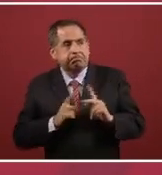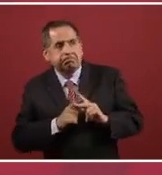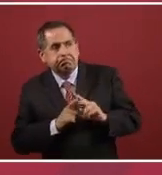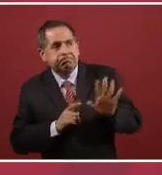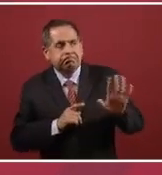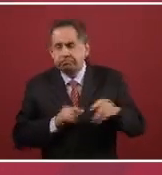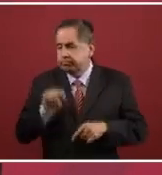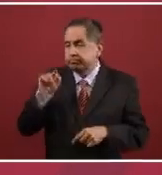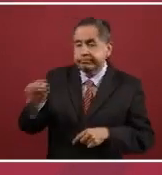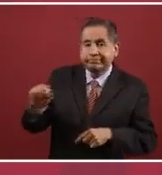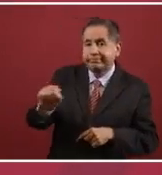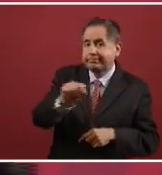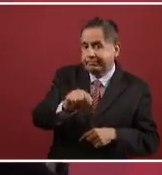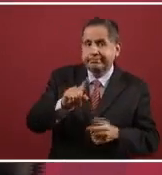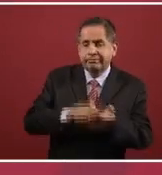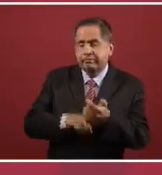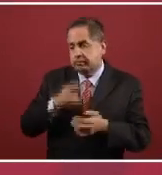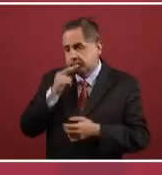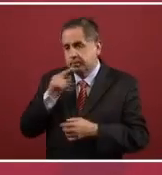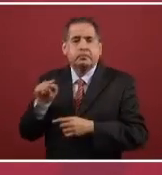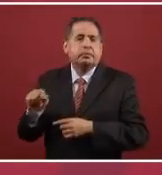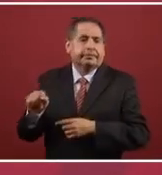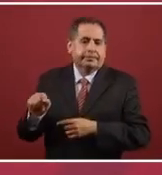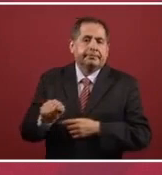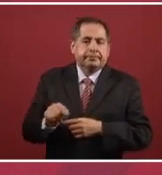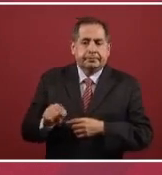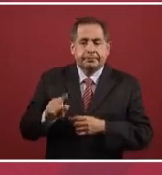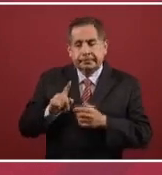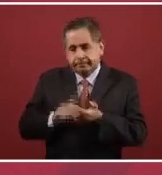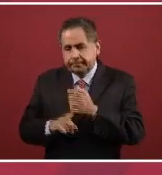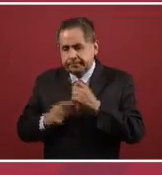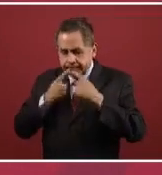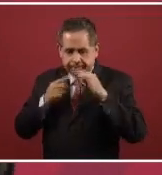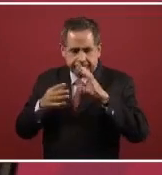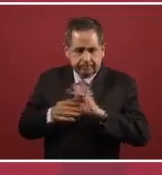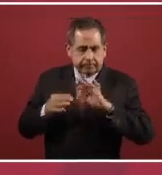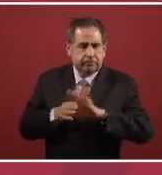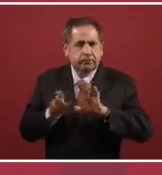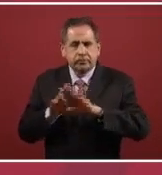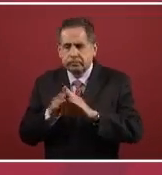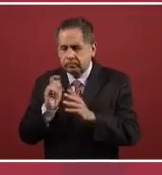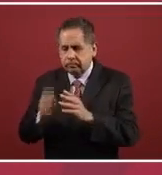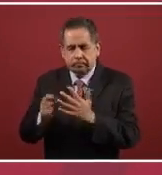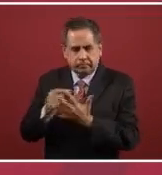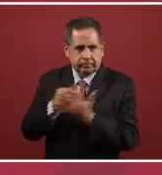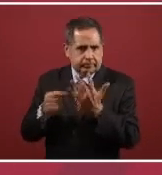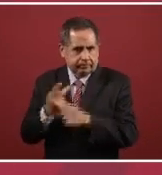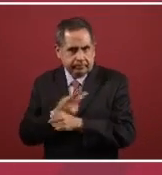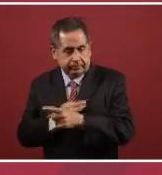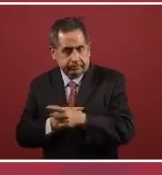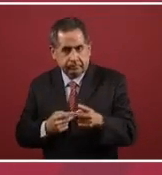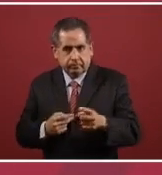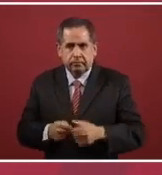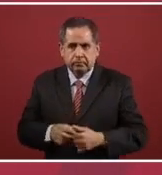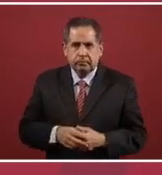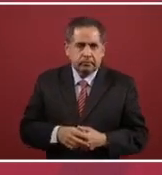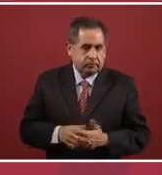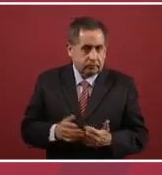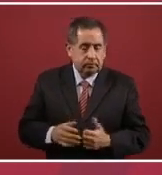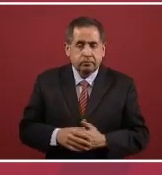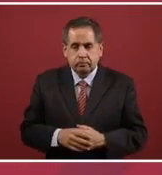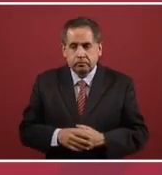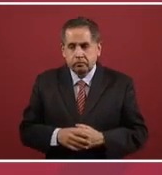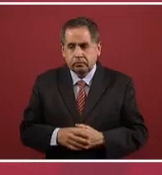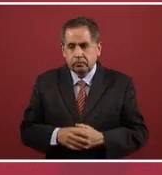indicadores que muchas veces no reflejan lo que realmente está sucediendo,